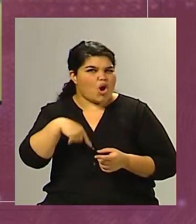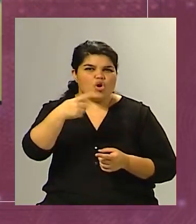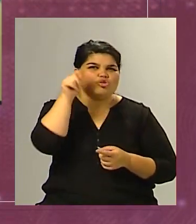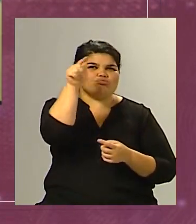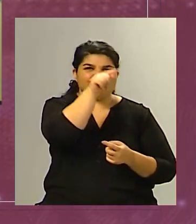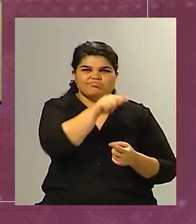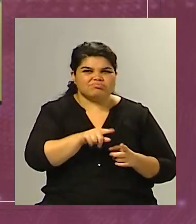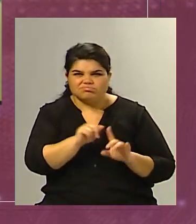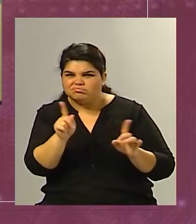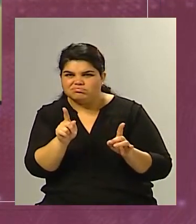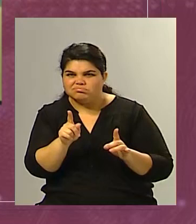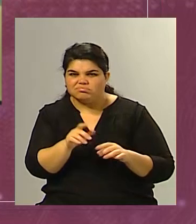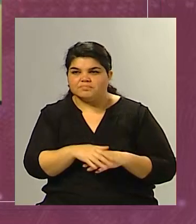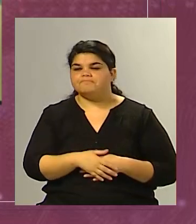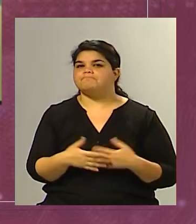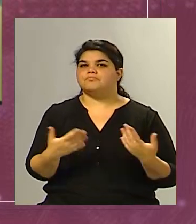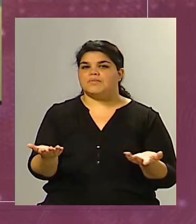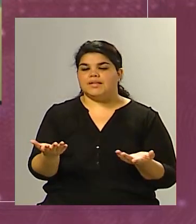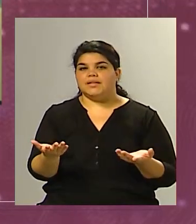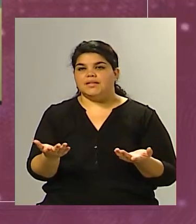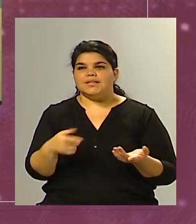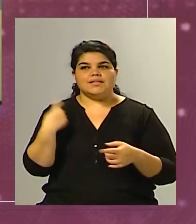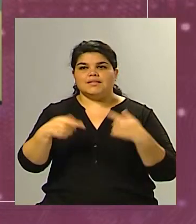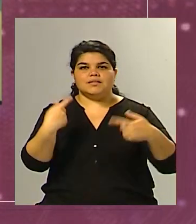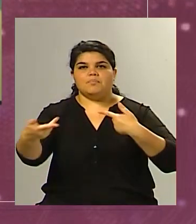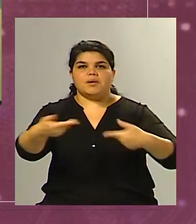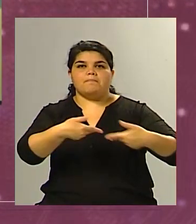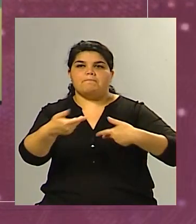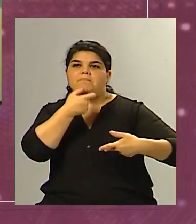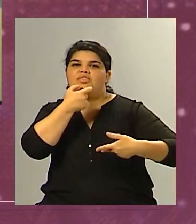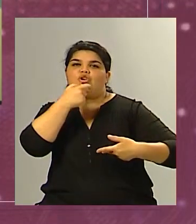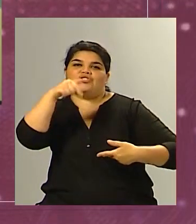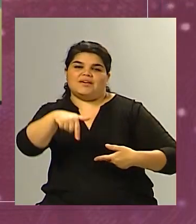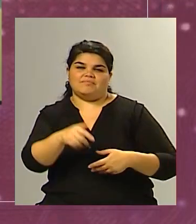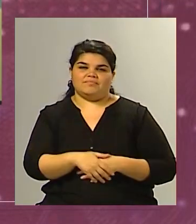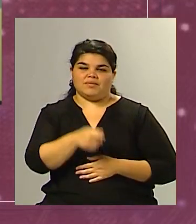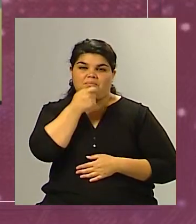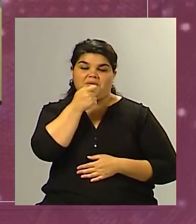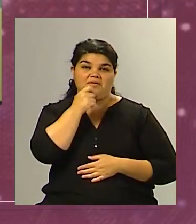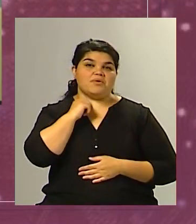pasa, generalmente muchos nos piden Mendoza, por ejemplo, Valle Grande,